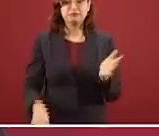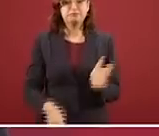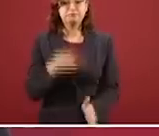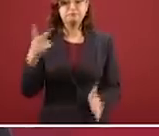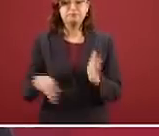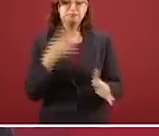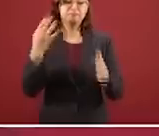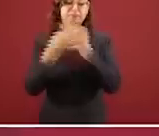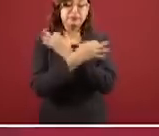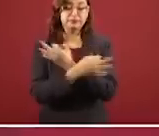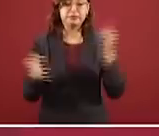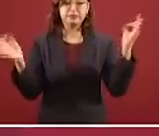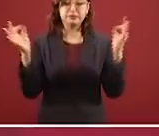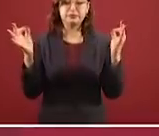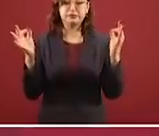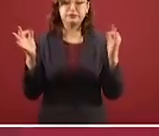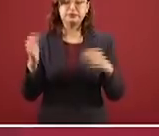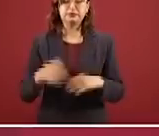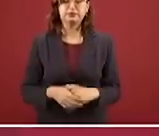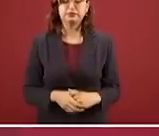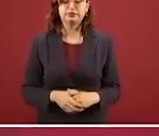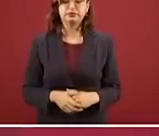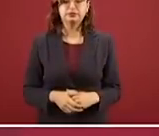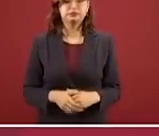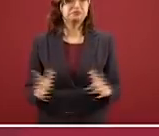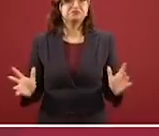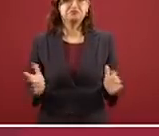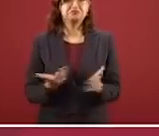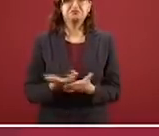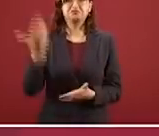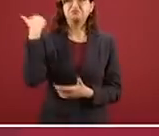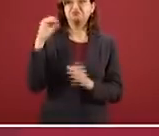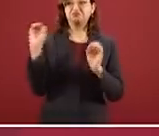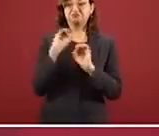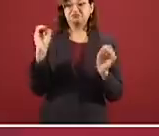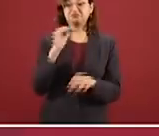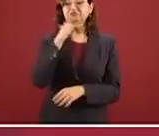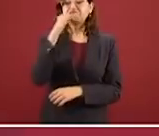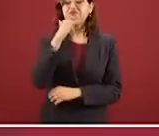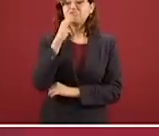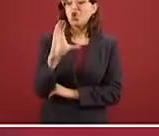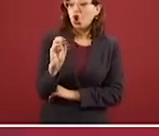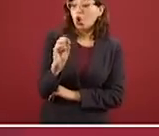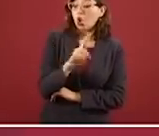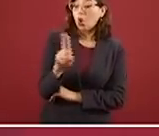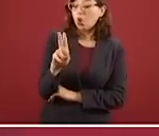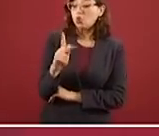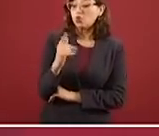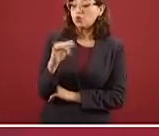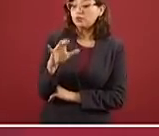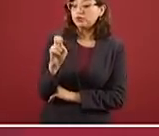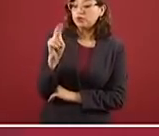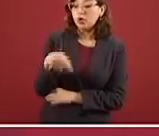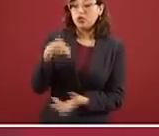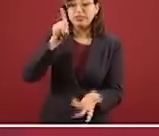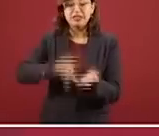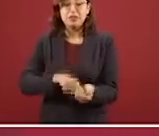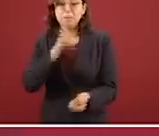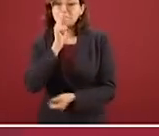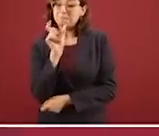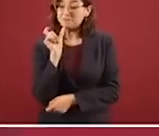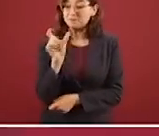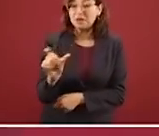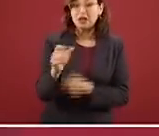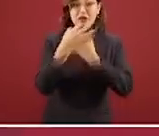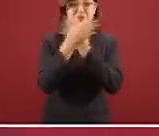hace unos días que ni siquiera se mencionaba la palabra corrupción en el discurso oficial.